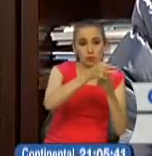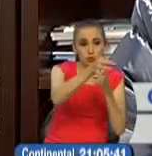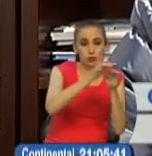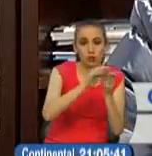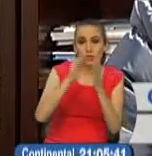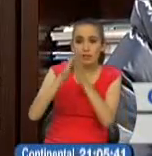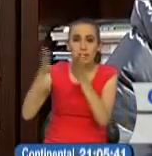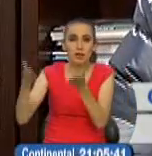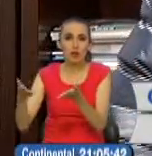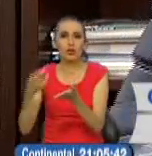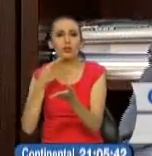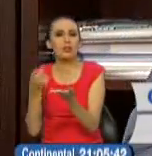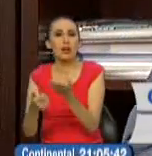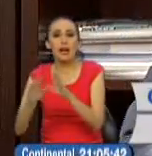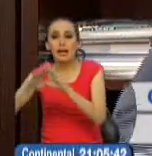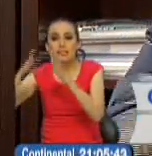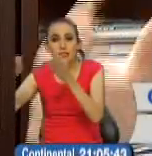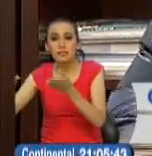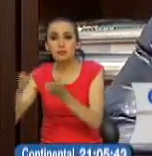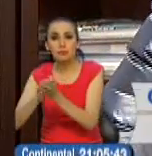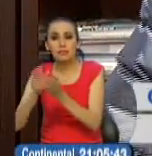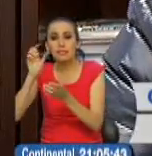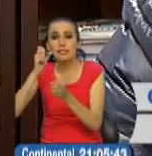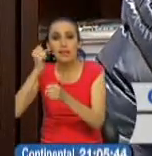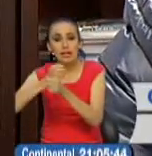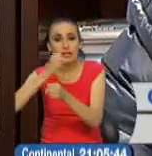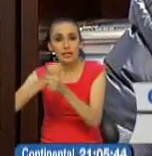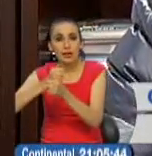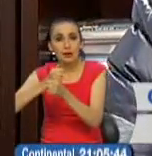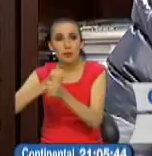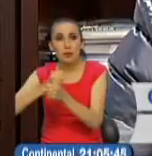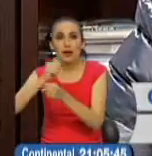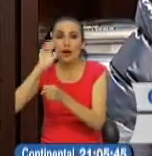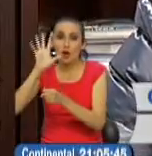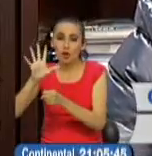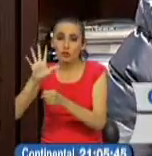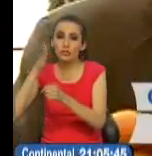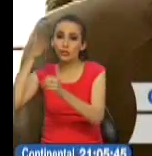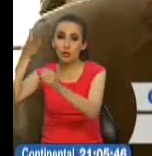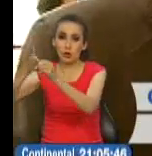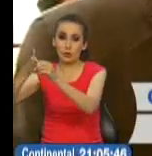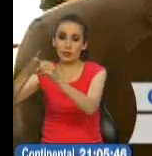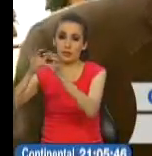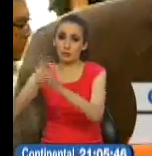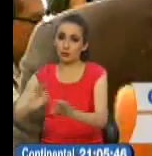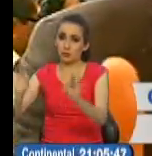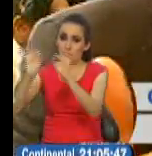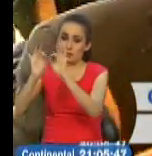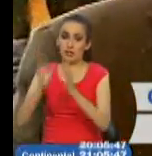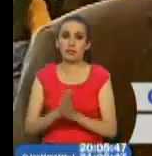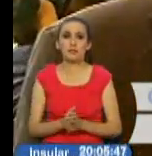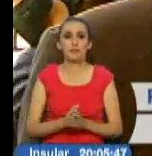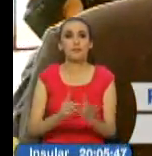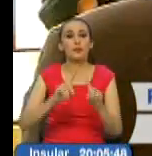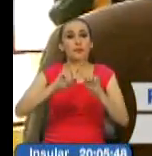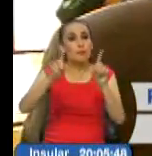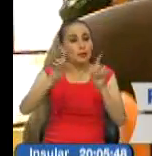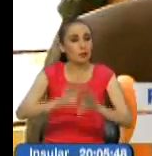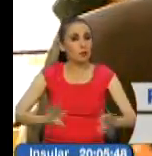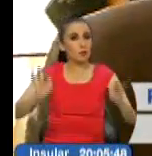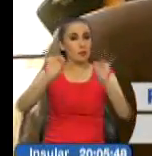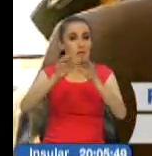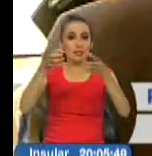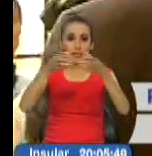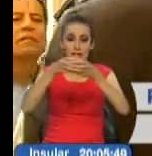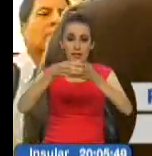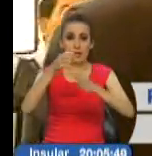lo otro es esas mesas sectoriales trabajarán en cinco ejes temáticos. Lo importante va a ser que el comité ejecutivo, que